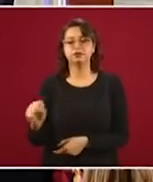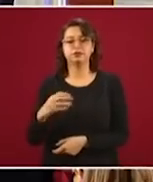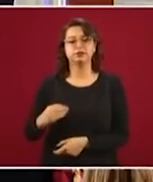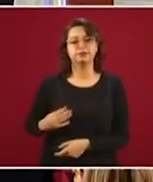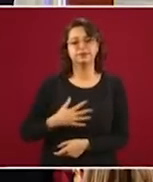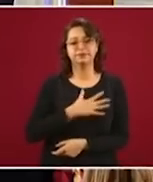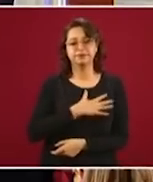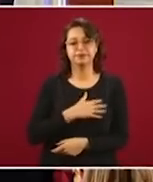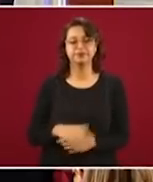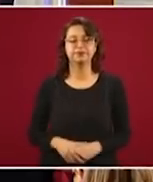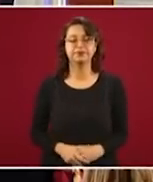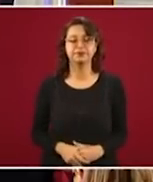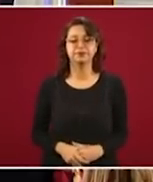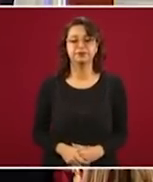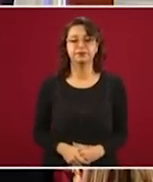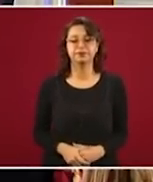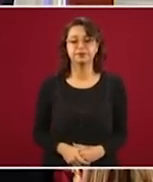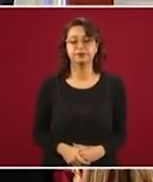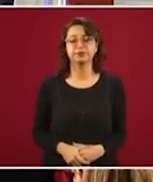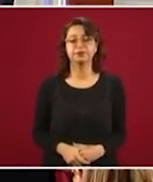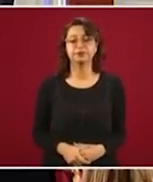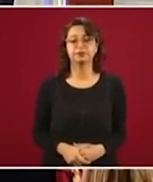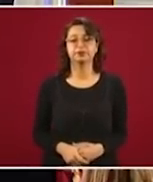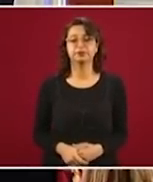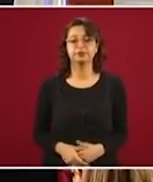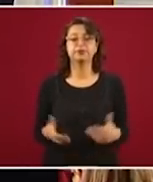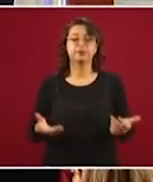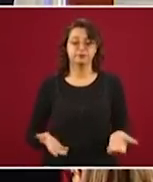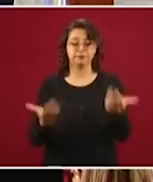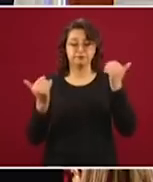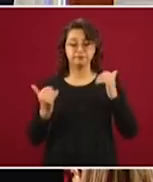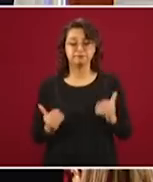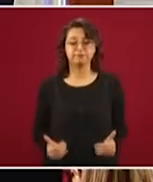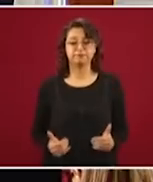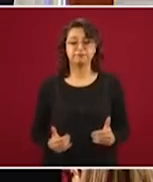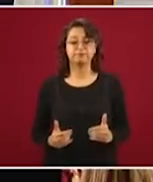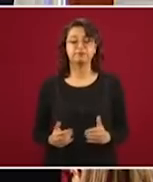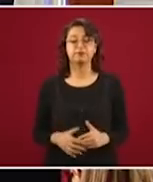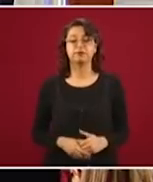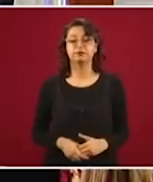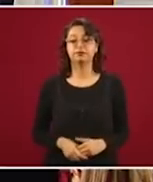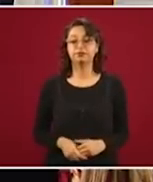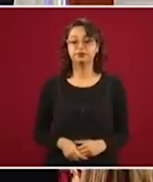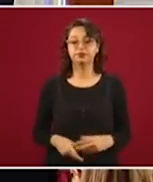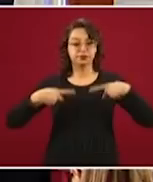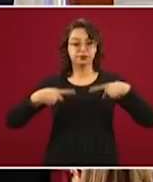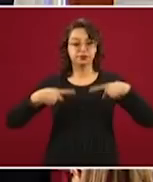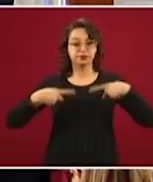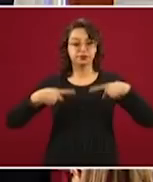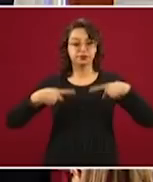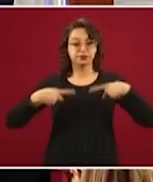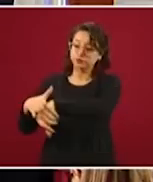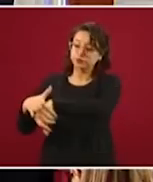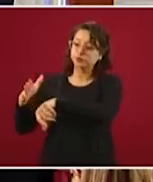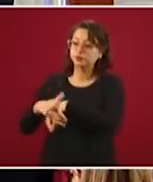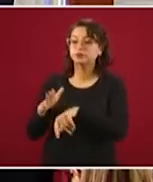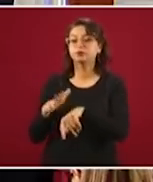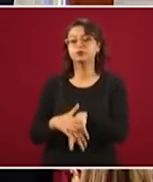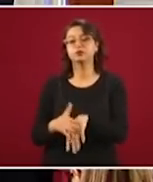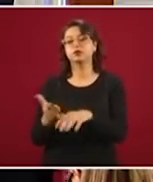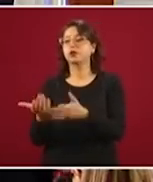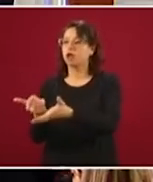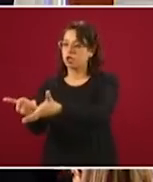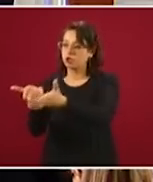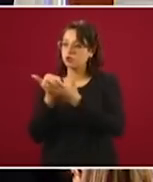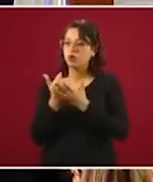pidiendo a la población, la siguiente, por favor, que nos ayude a identificar